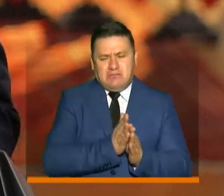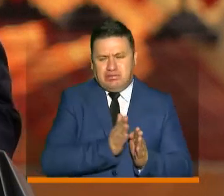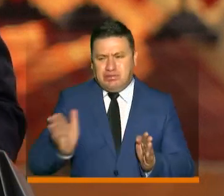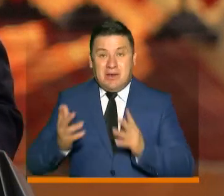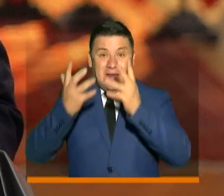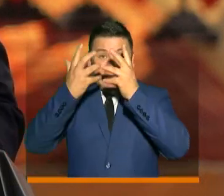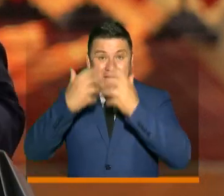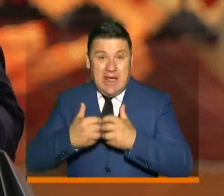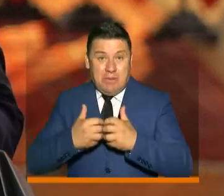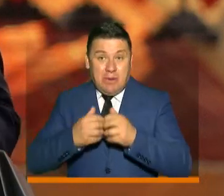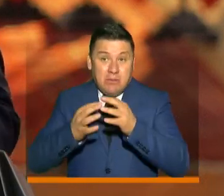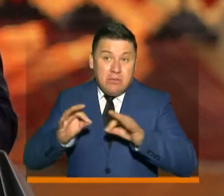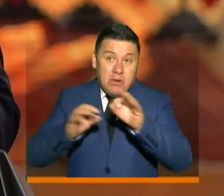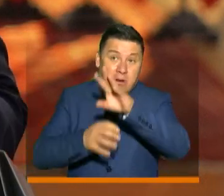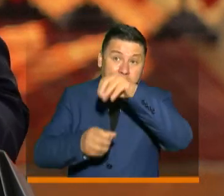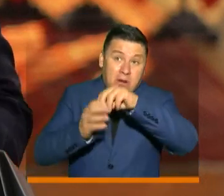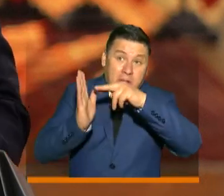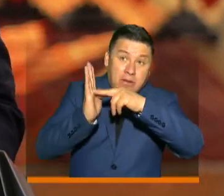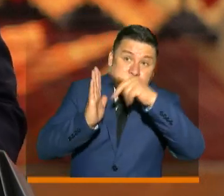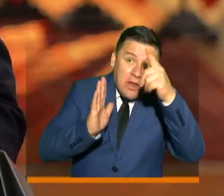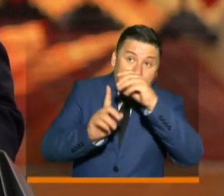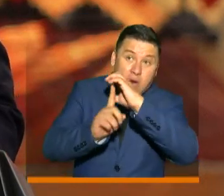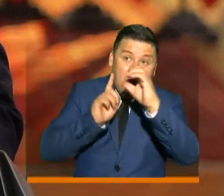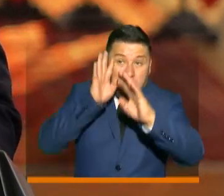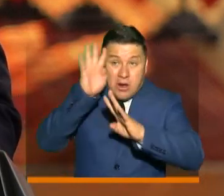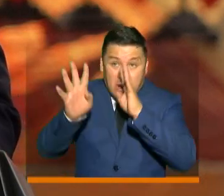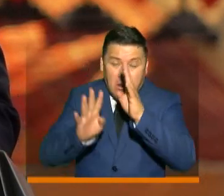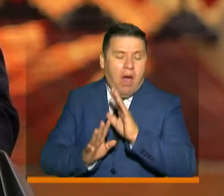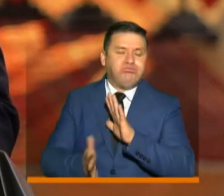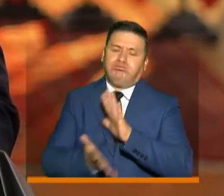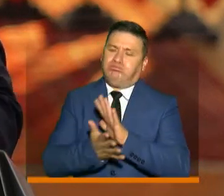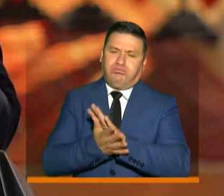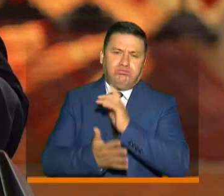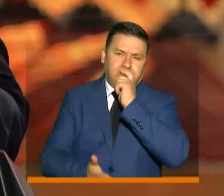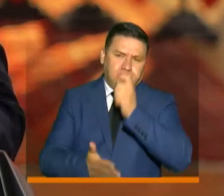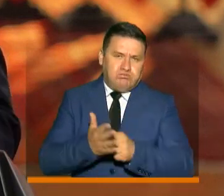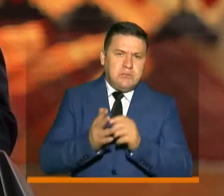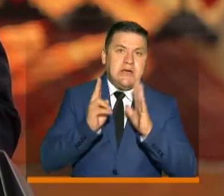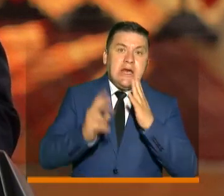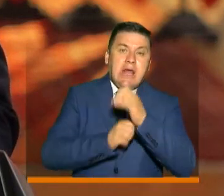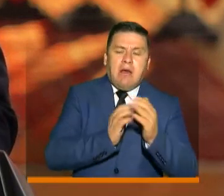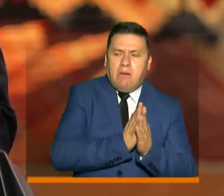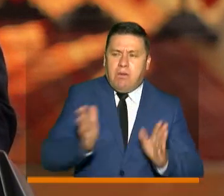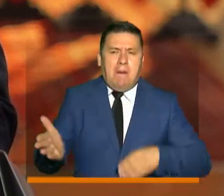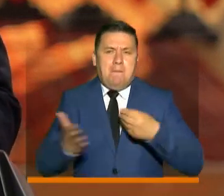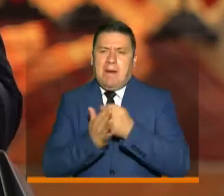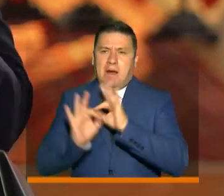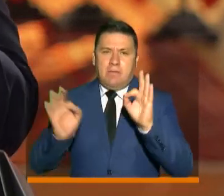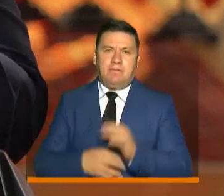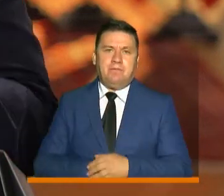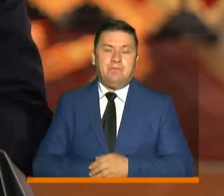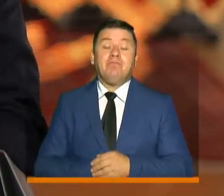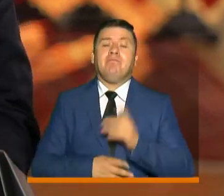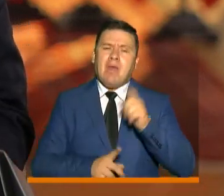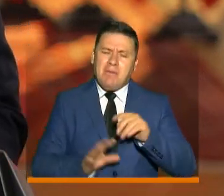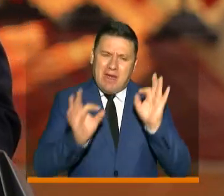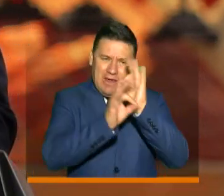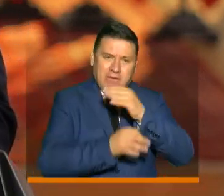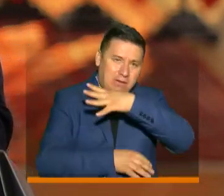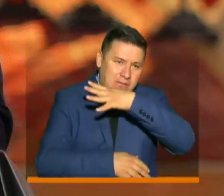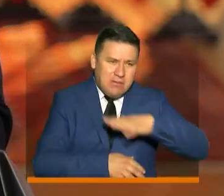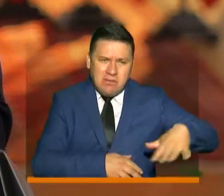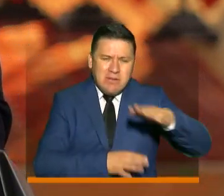las empresas con valor agregado tecnológico cultural y creativo el campo colombiano ha sido prioritario para